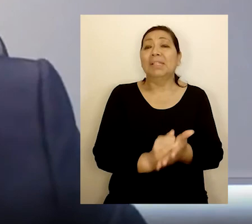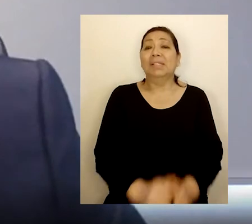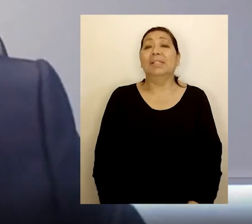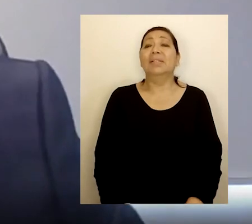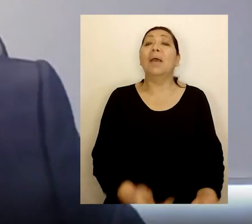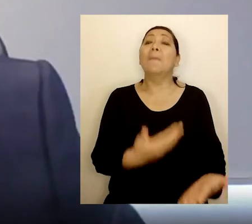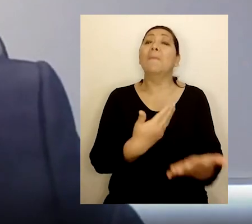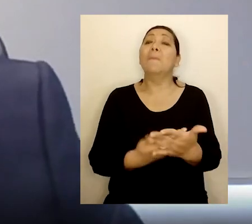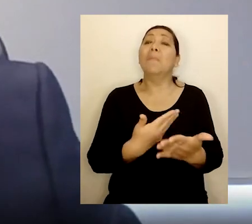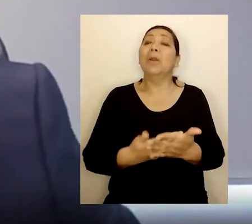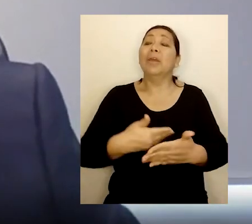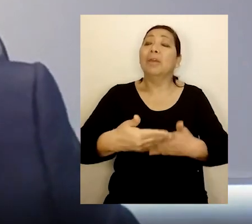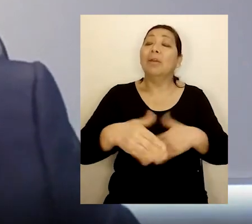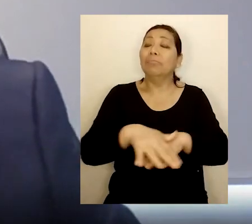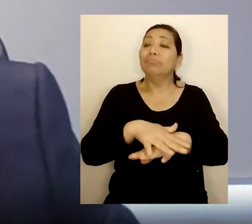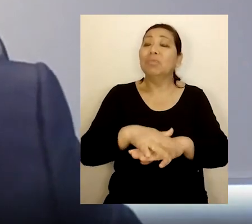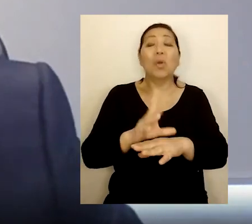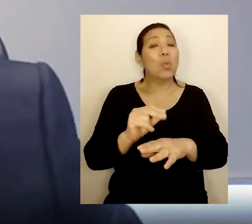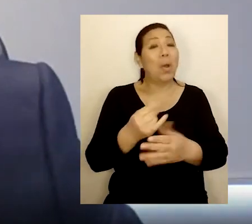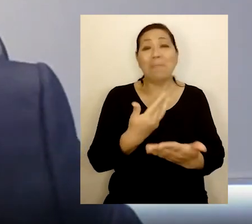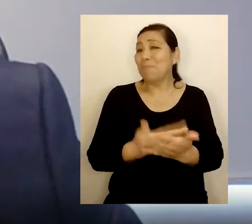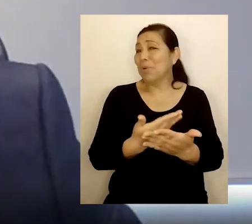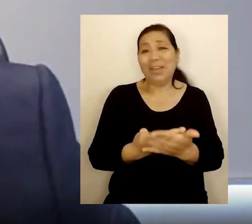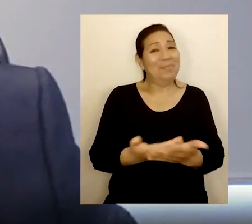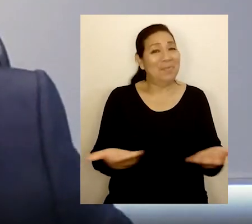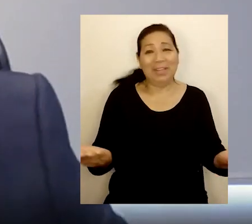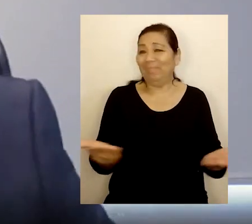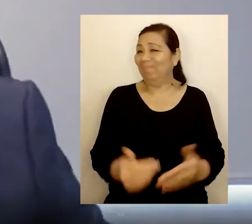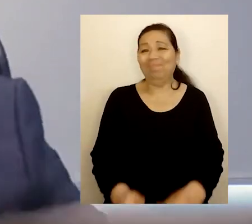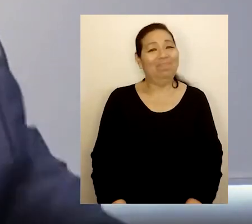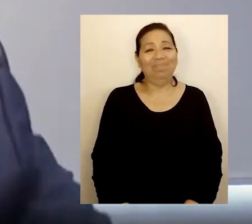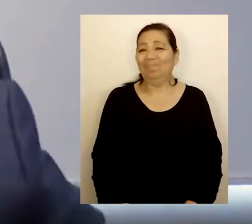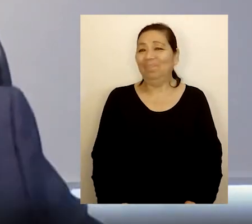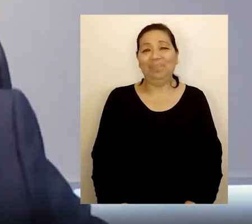en prueba, en procedimientos administrativos no hay prueba tasada, señor